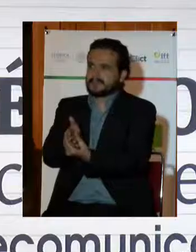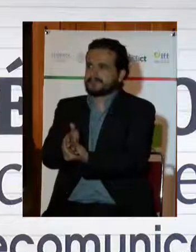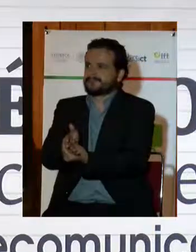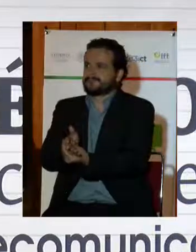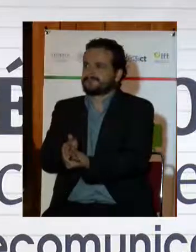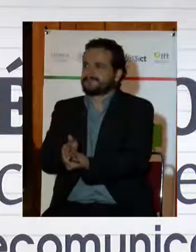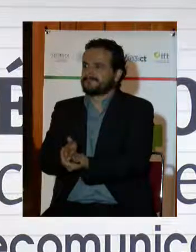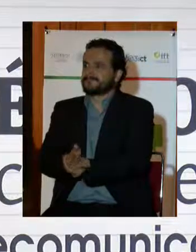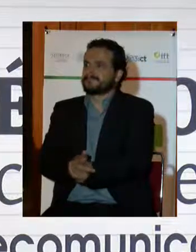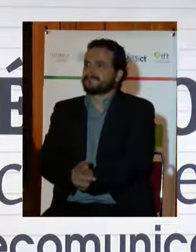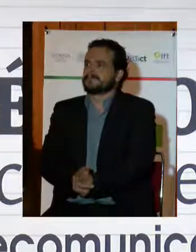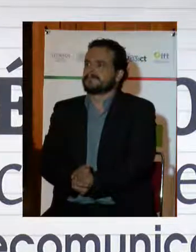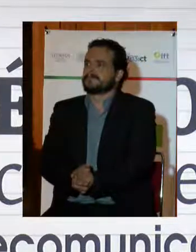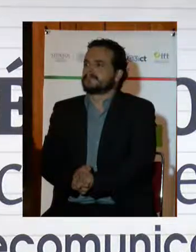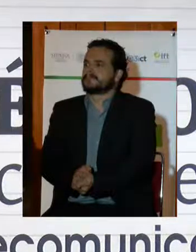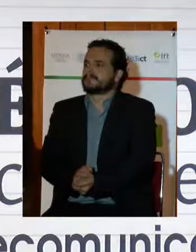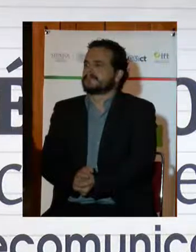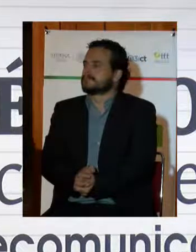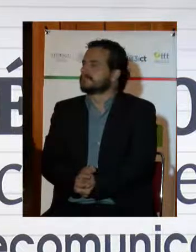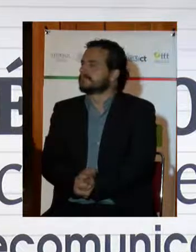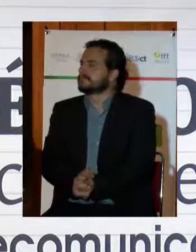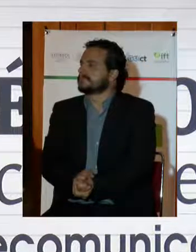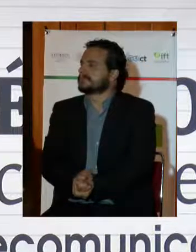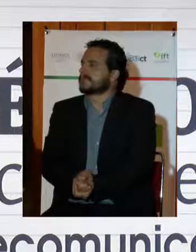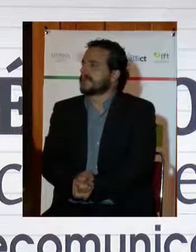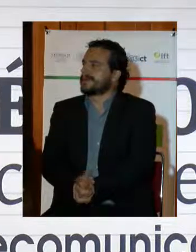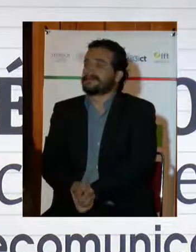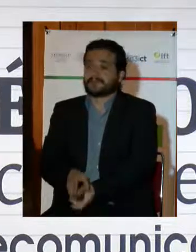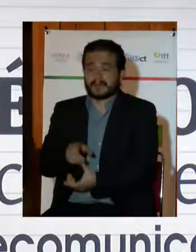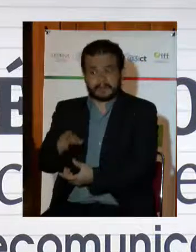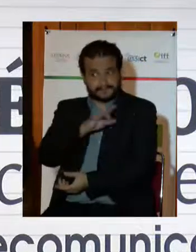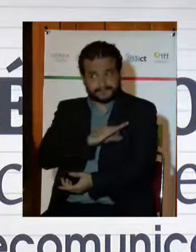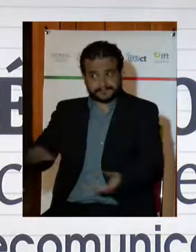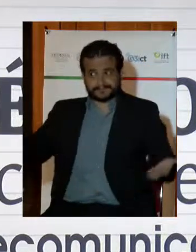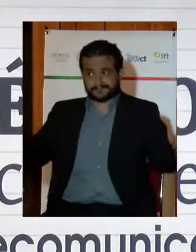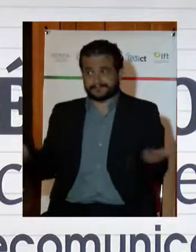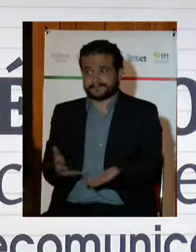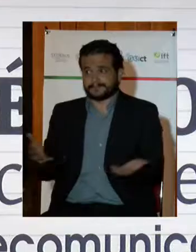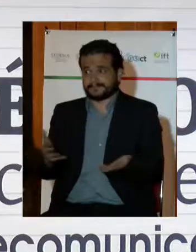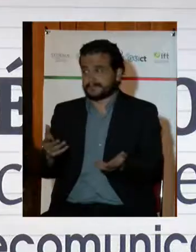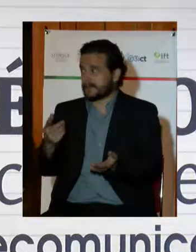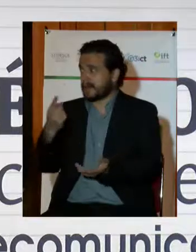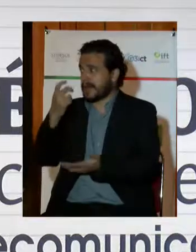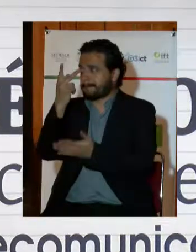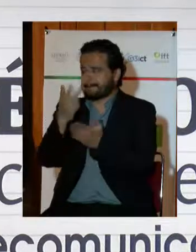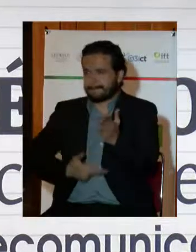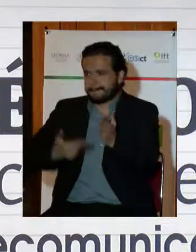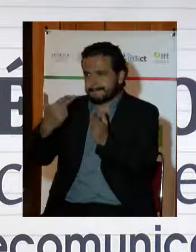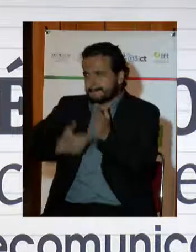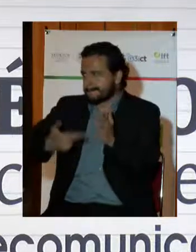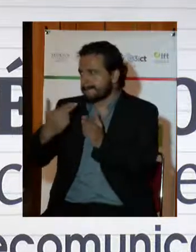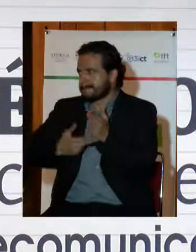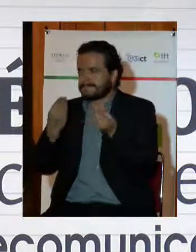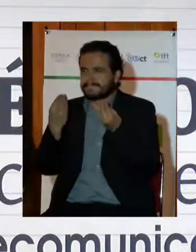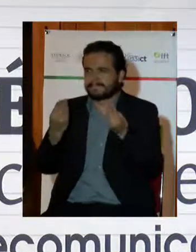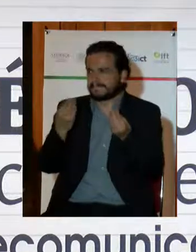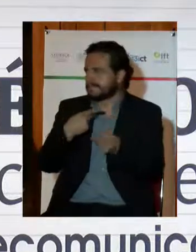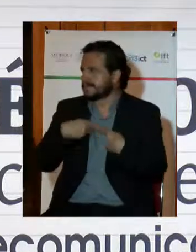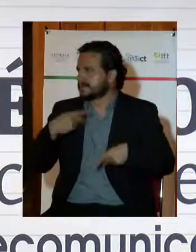en la que ha hecho posible brindar una serie de herramientas a los consumidores, de comparativos de precios,